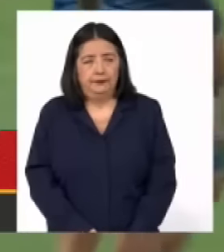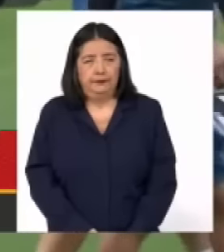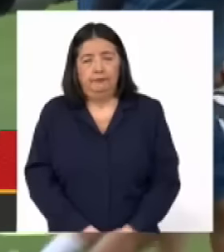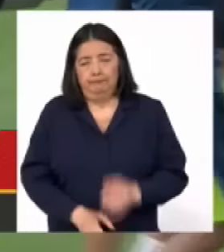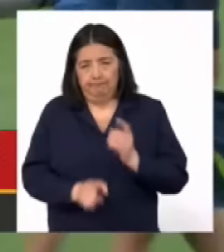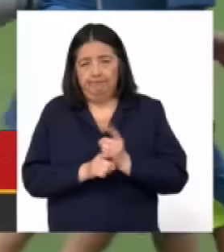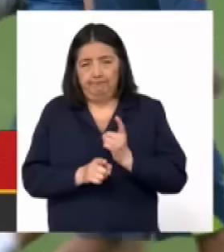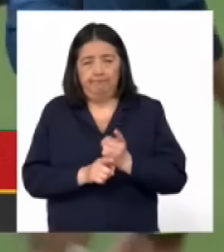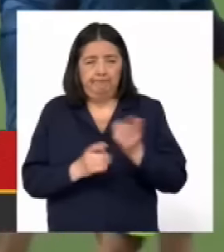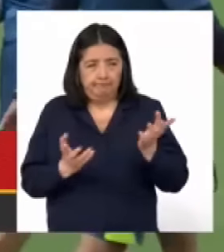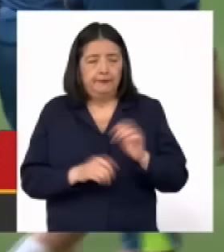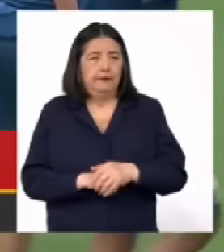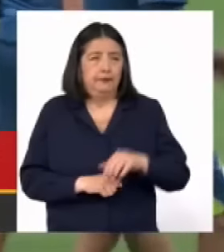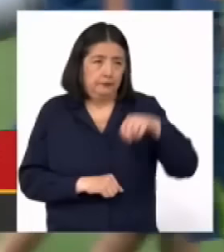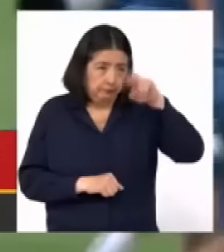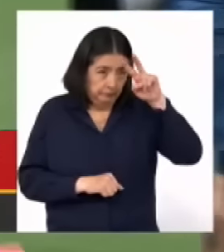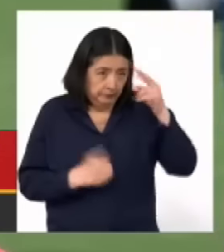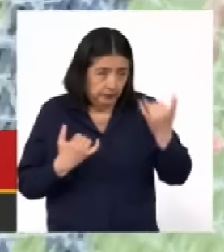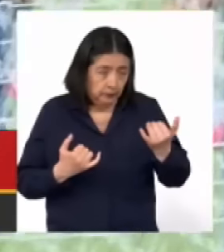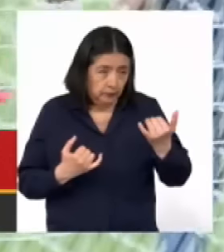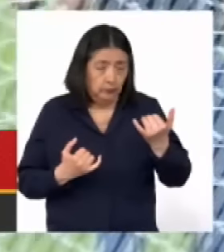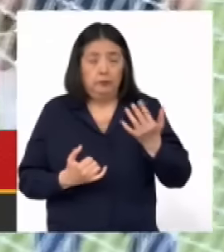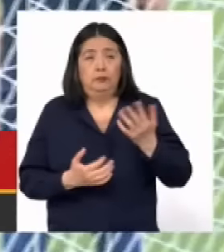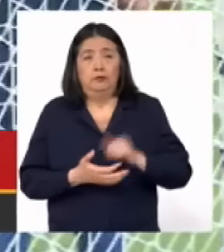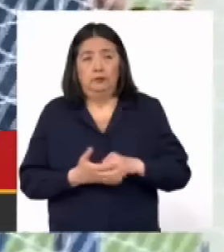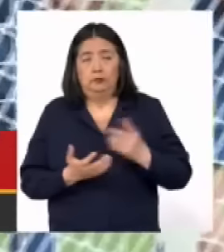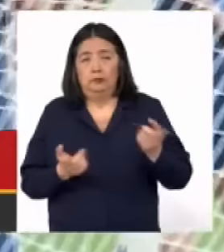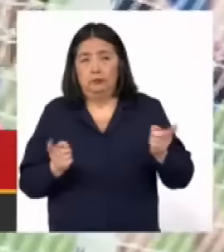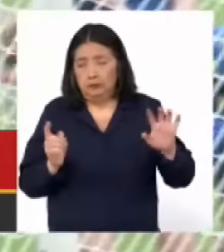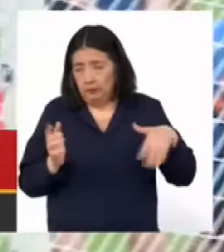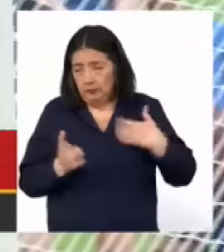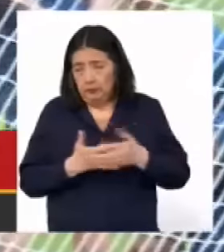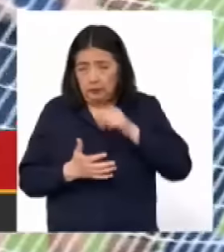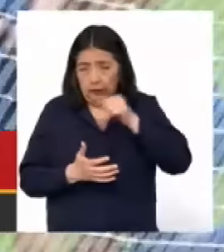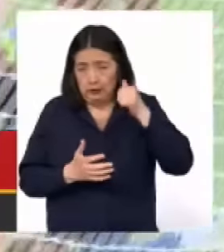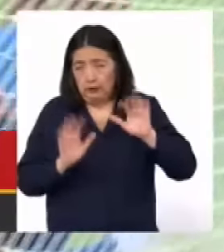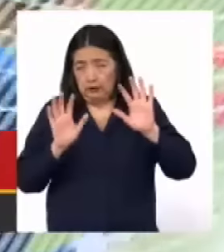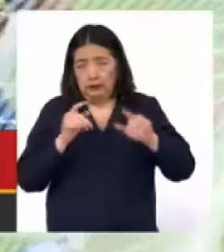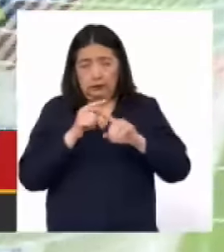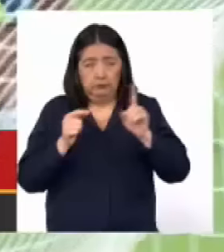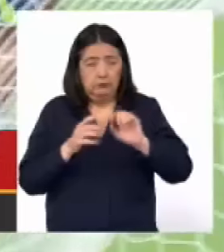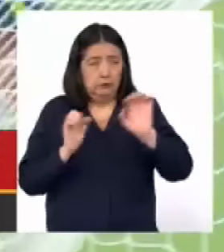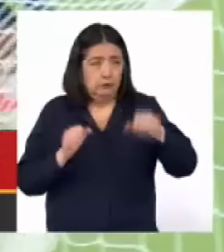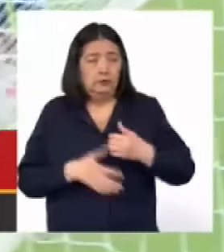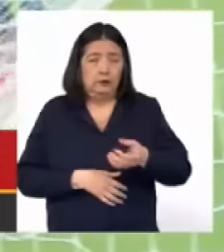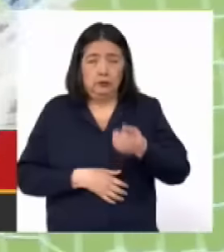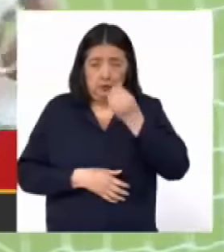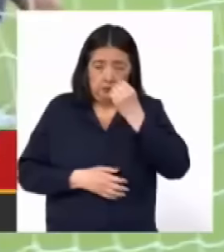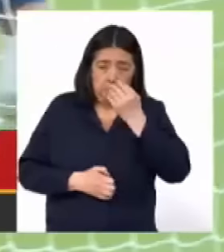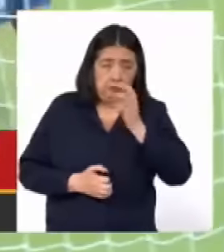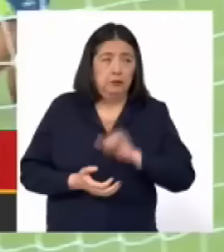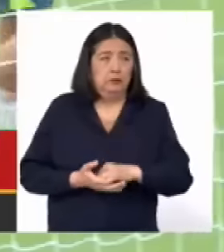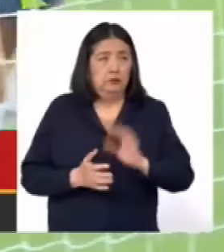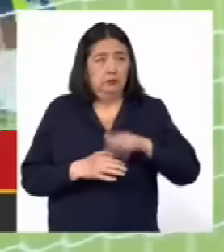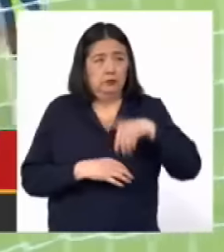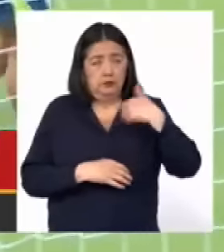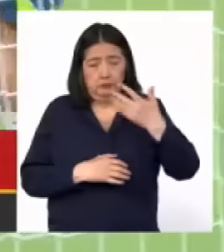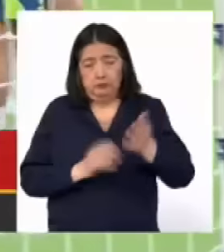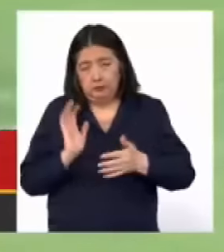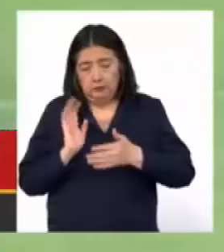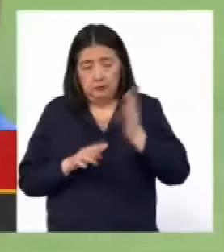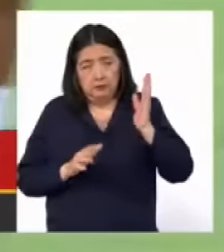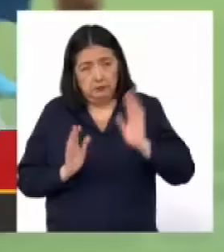Así es. Perú lo que ha hecho el día, desde que llegó el día de ayer 10:30, tomaron un refrigerio, inmediatamente fueron